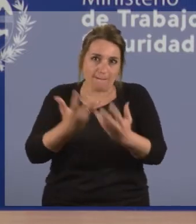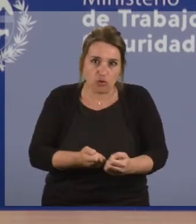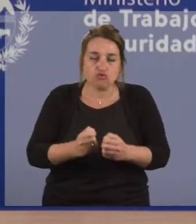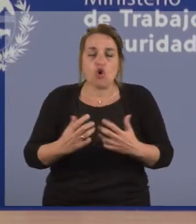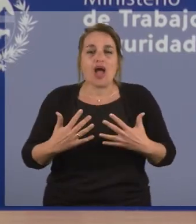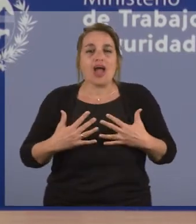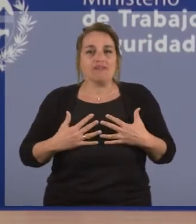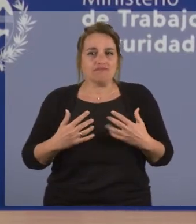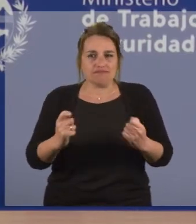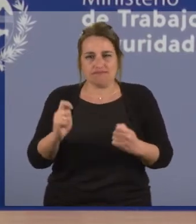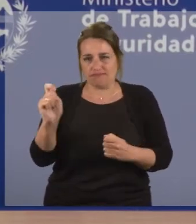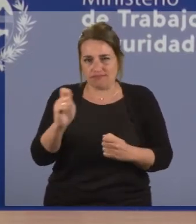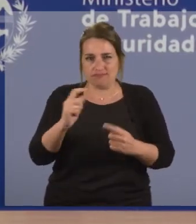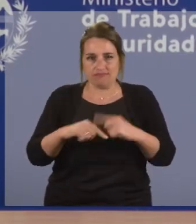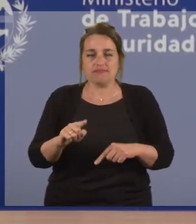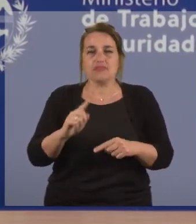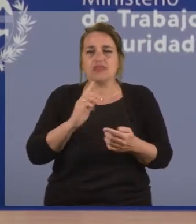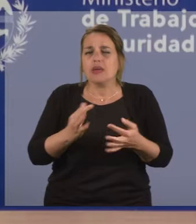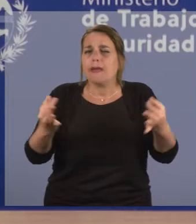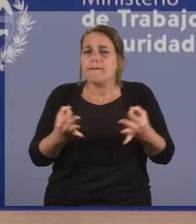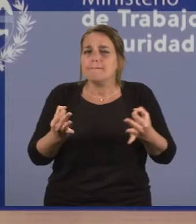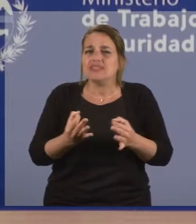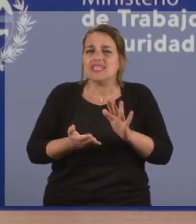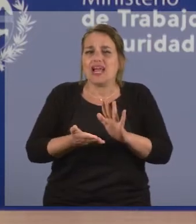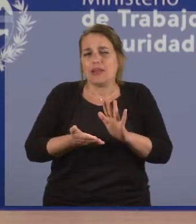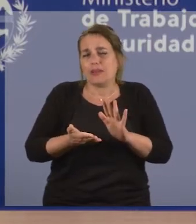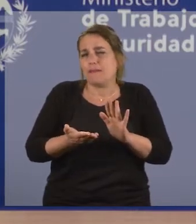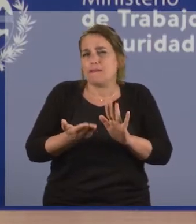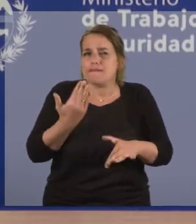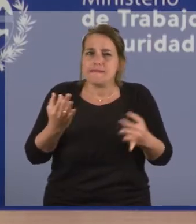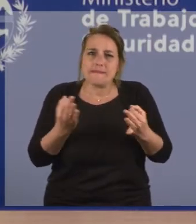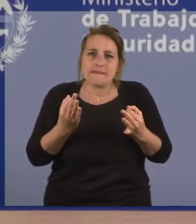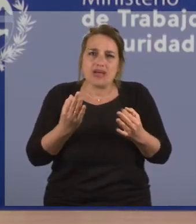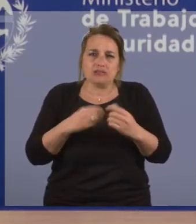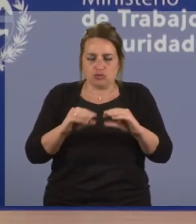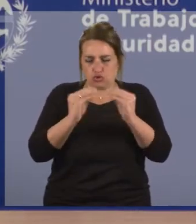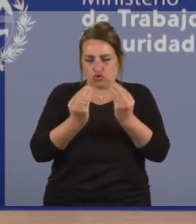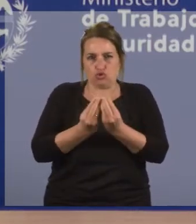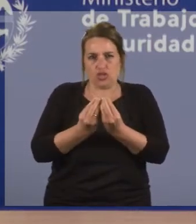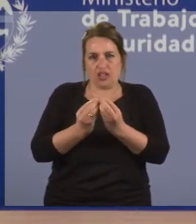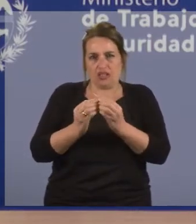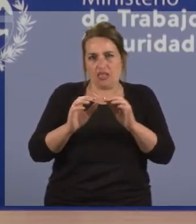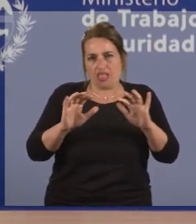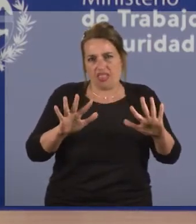la emergencia sanitaria. Esto es en particular para atender a